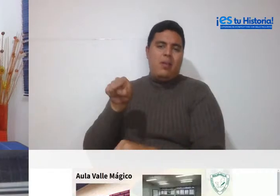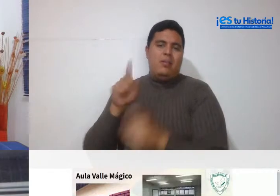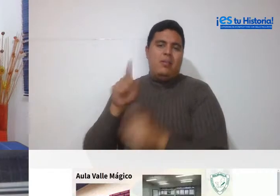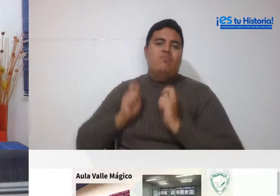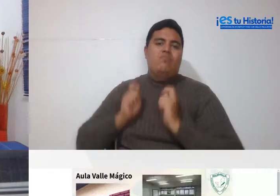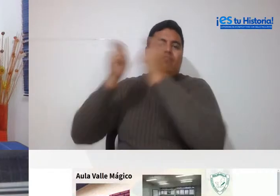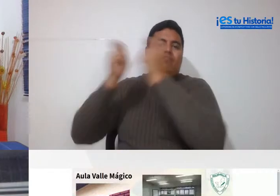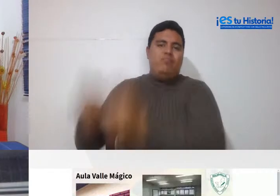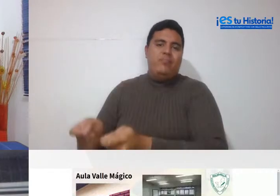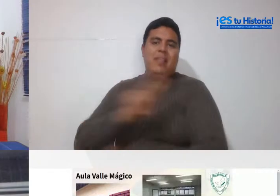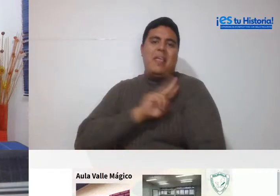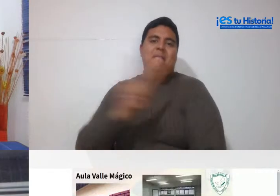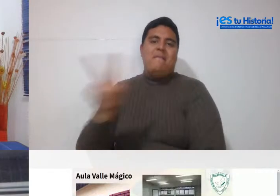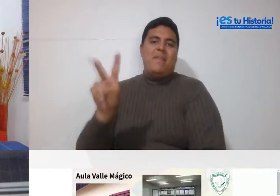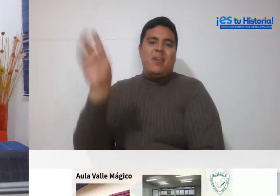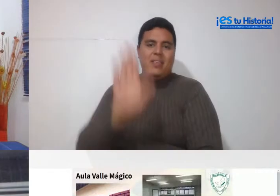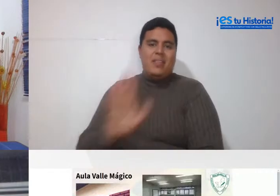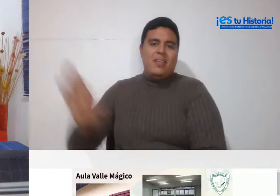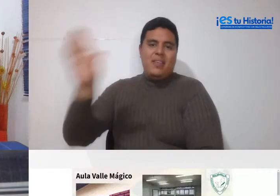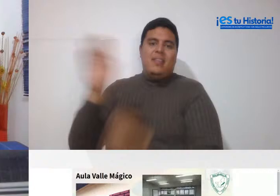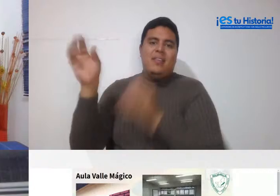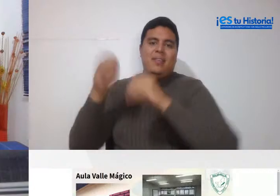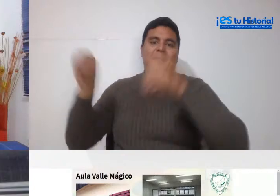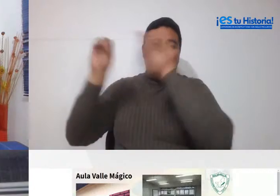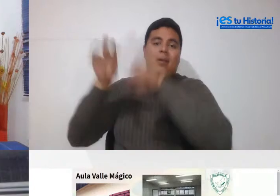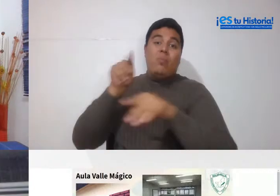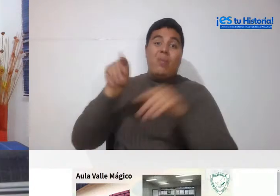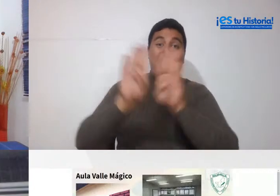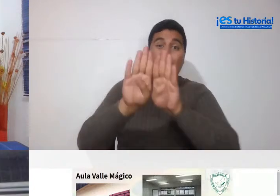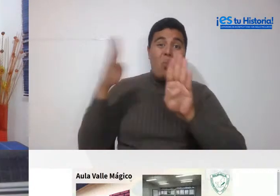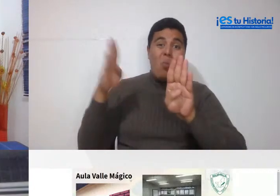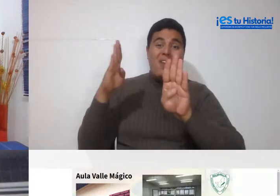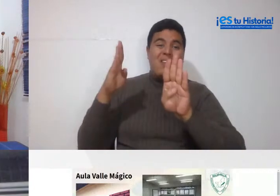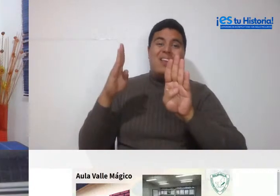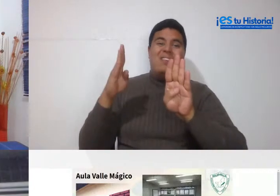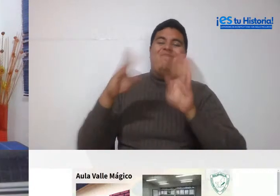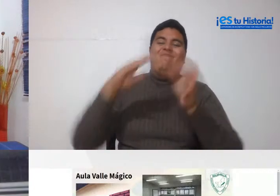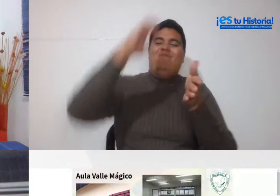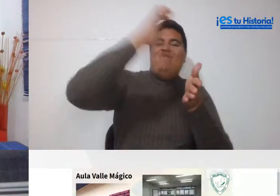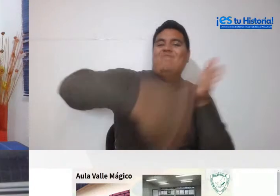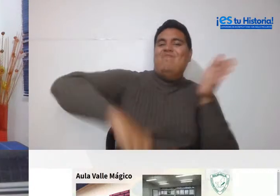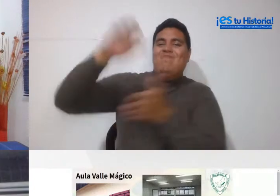estos momentos la quitaron para hacerle toda la parte de seguridad, la